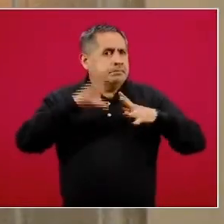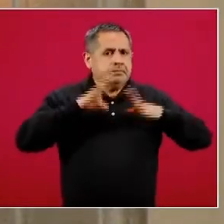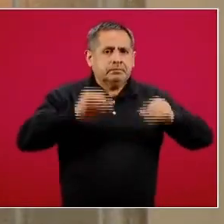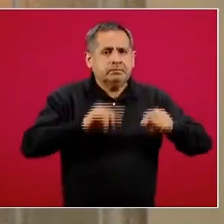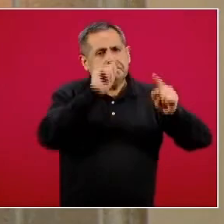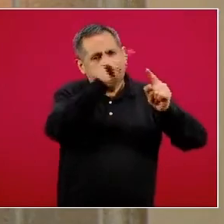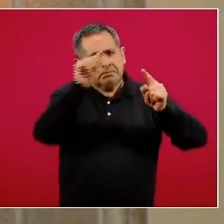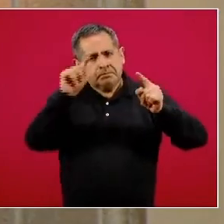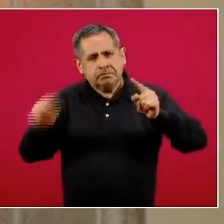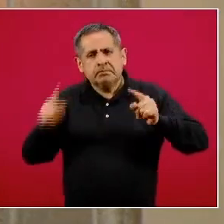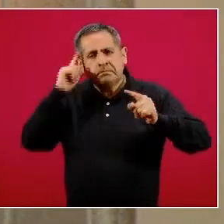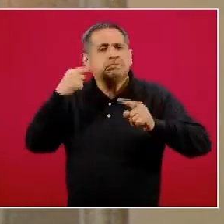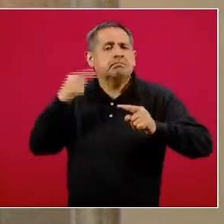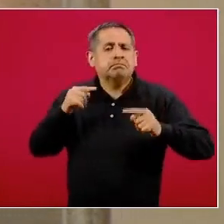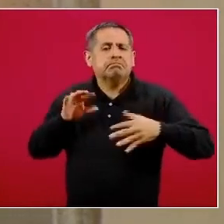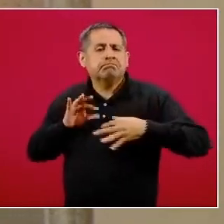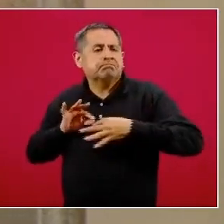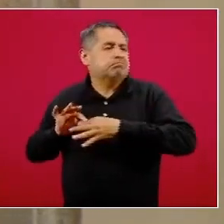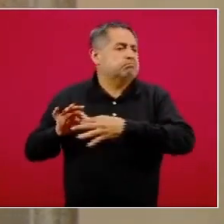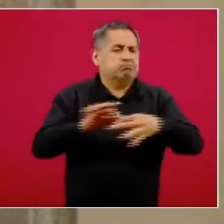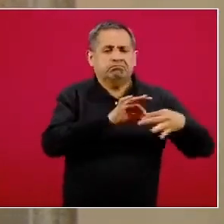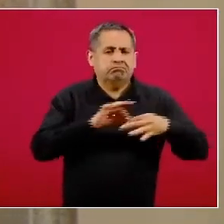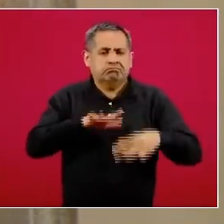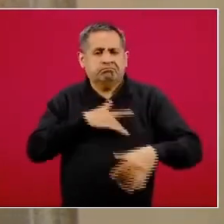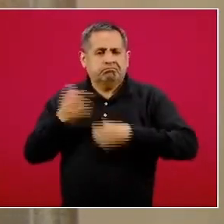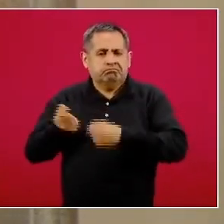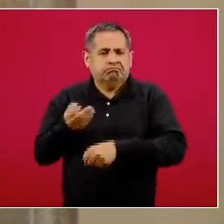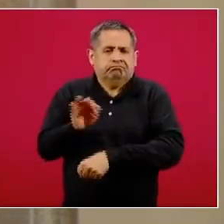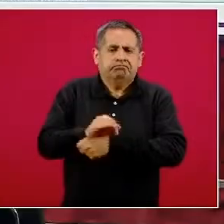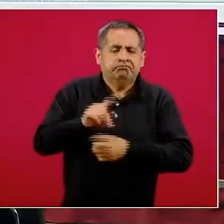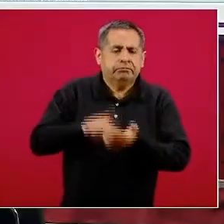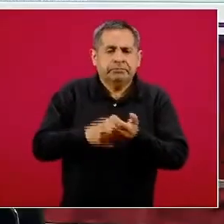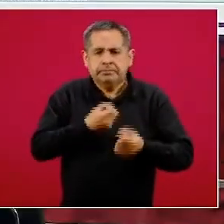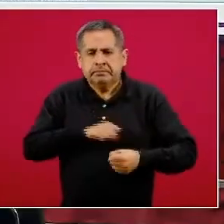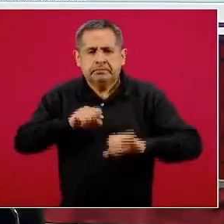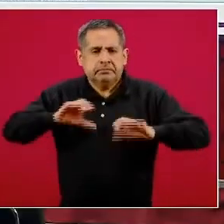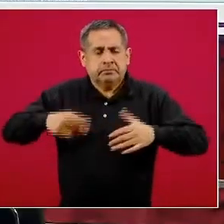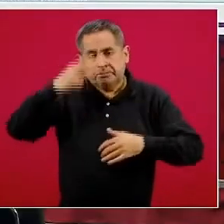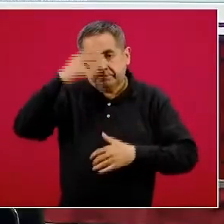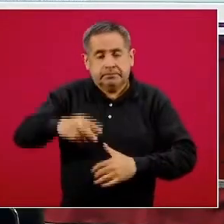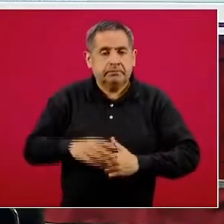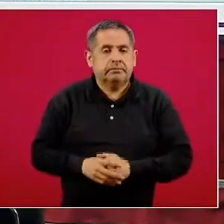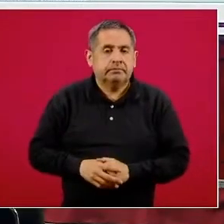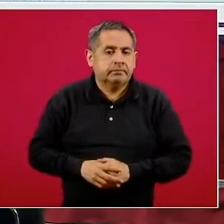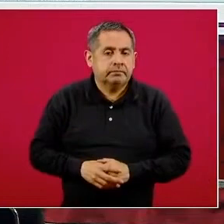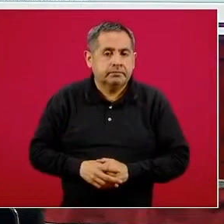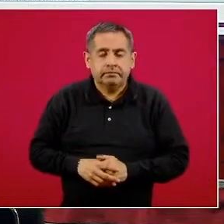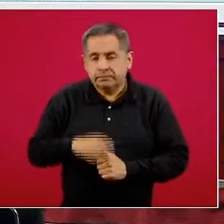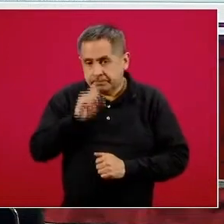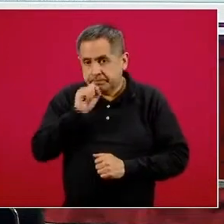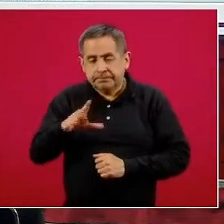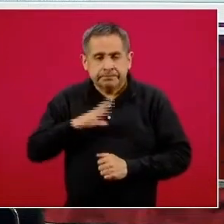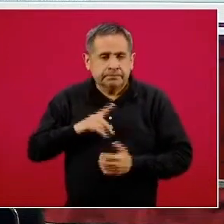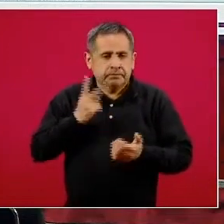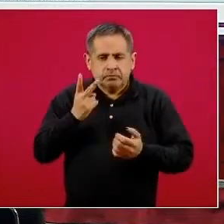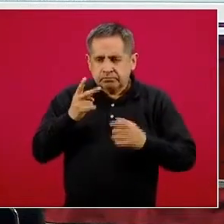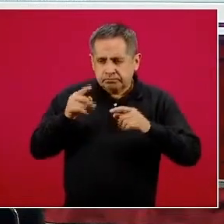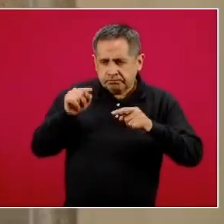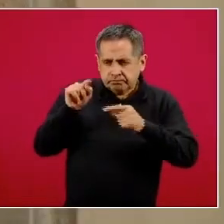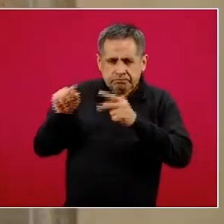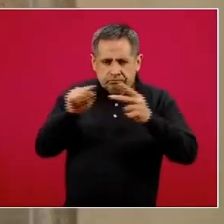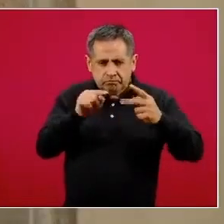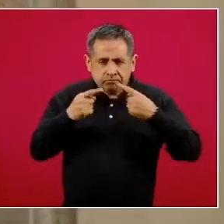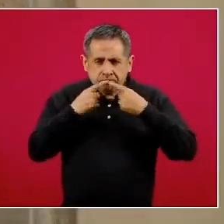de trabajo mucho más sólida en beneficio de la salud pública de nuestro país. También tiene dos áreas